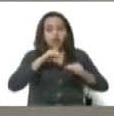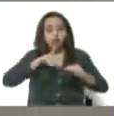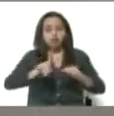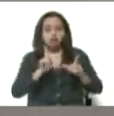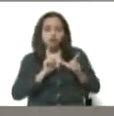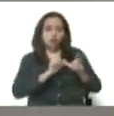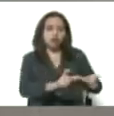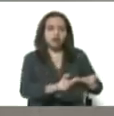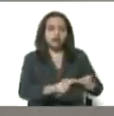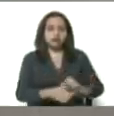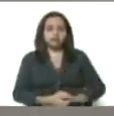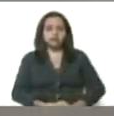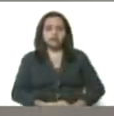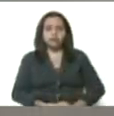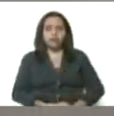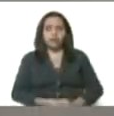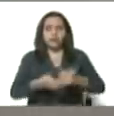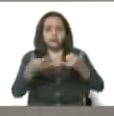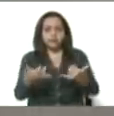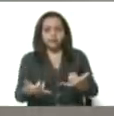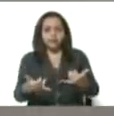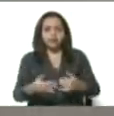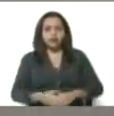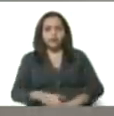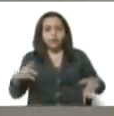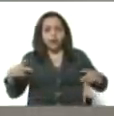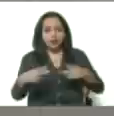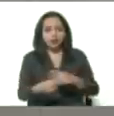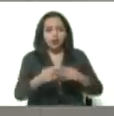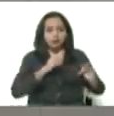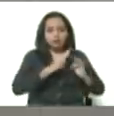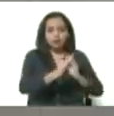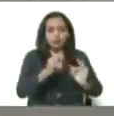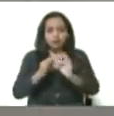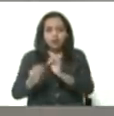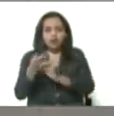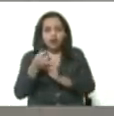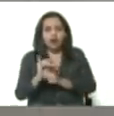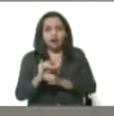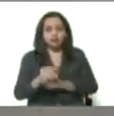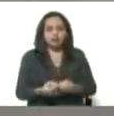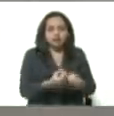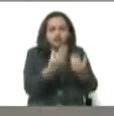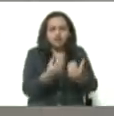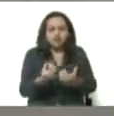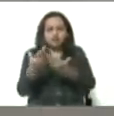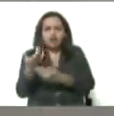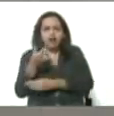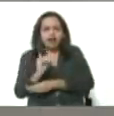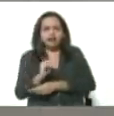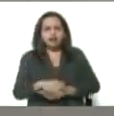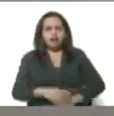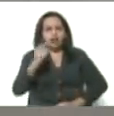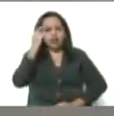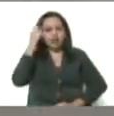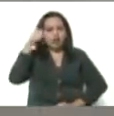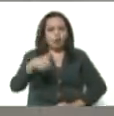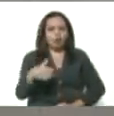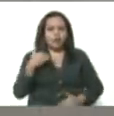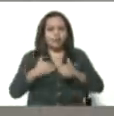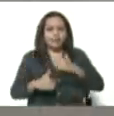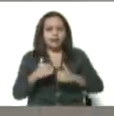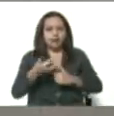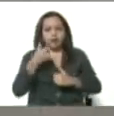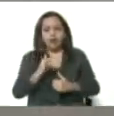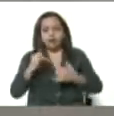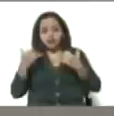radical, justamente para cortar con las cadenas de contagio, con los focos de contagio. Y el día de hoy, miércoles,